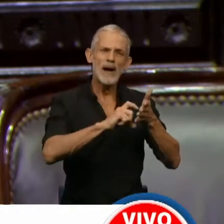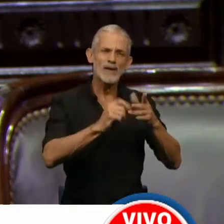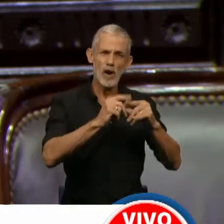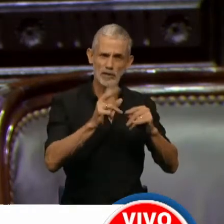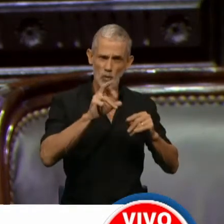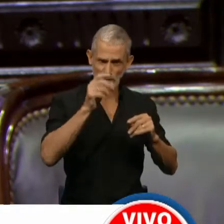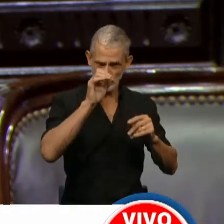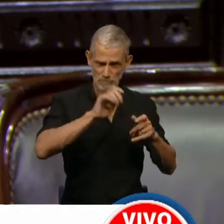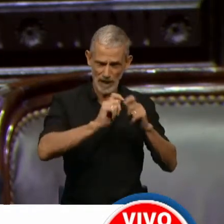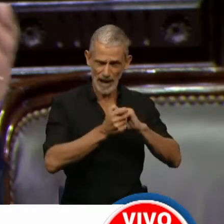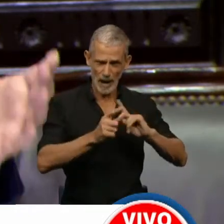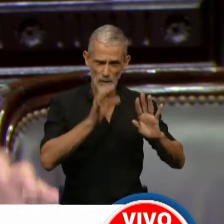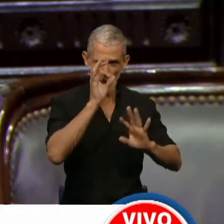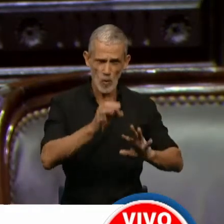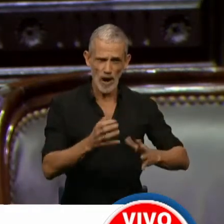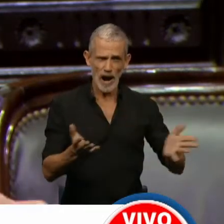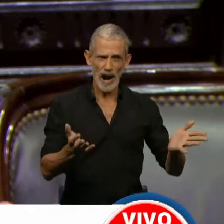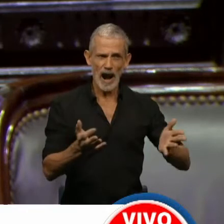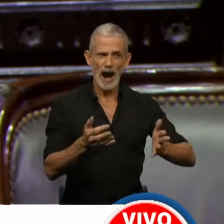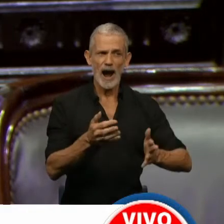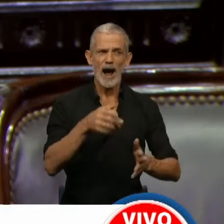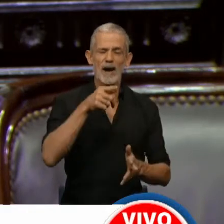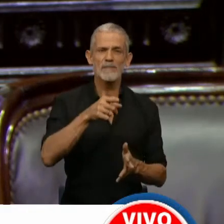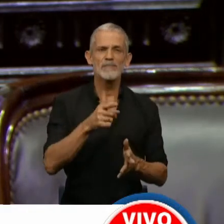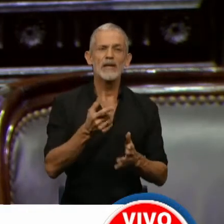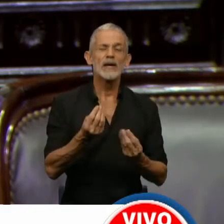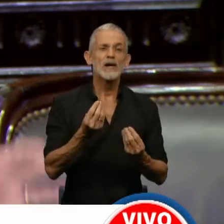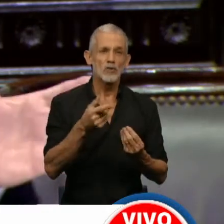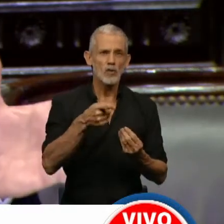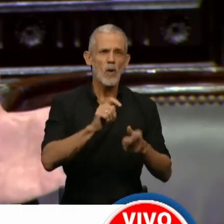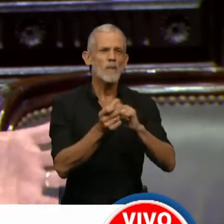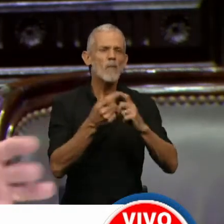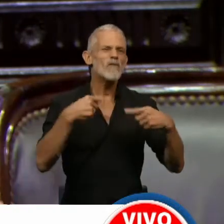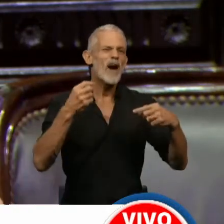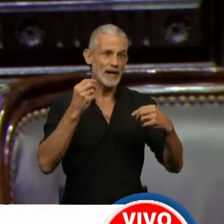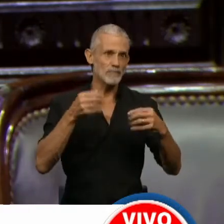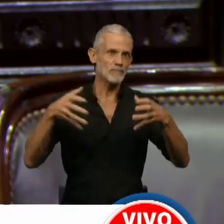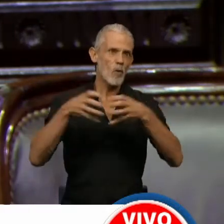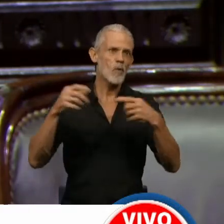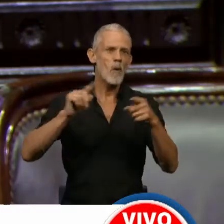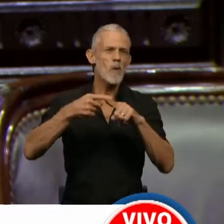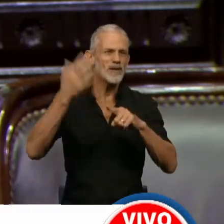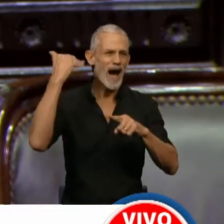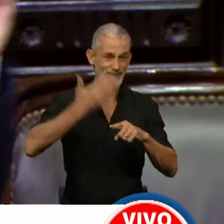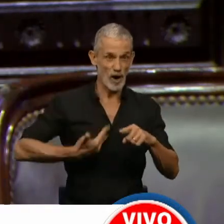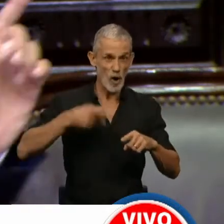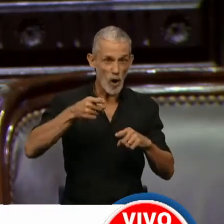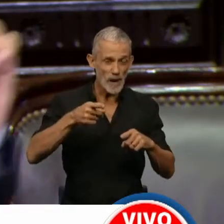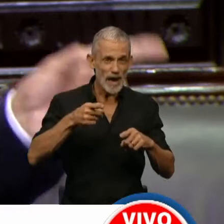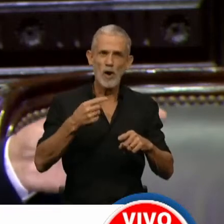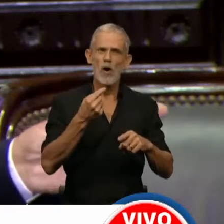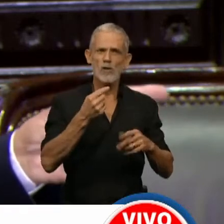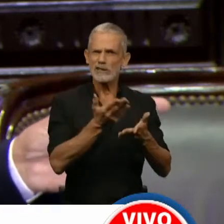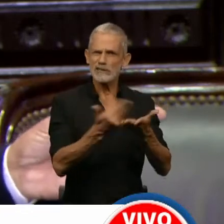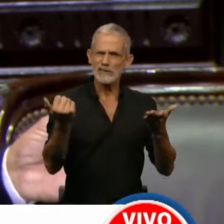30. Nunca tuvimos duda. La duda la generaron aquellos que fueron parte de un espacio político que cuando fue gobierno no tuvo dudas